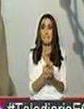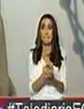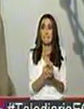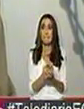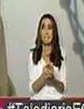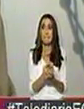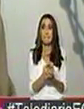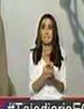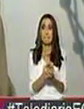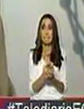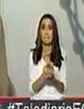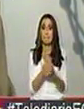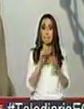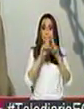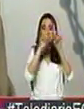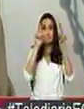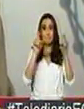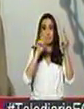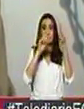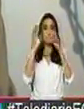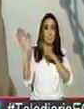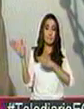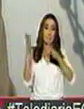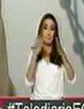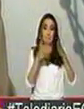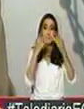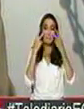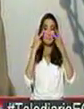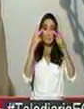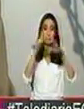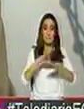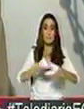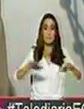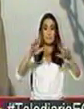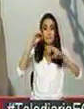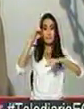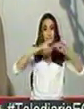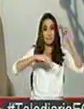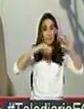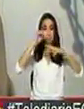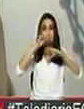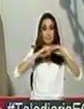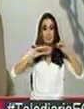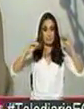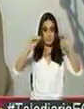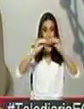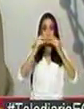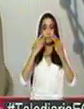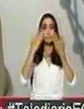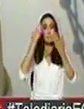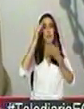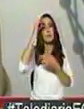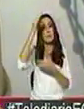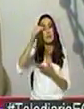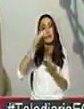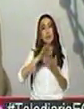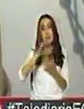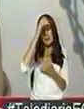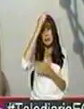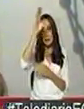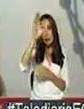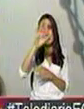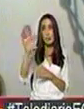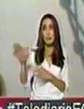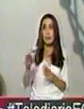pregunta tuya, en allí, como siempre hemos dicho, si vamos a construir la ciudad de interculturalidad, ¿por qué vamos a construir la ciudad de interculturalidad